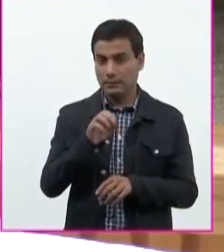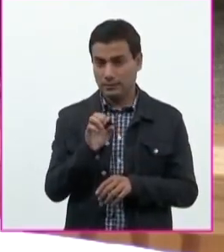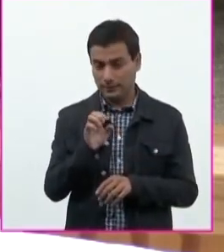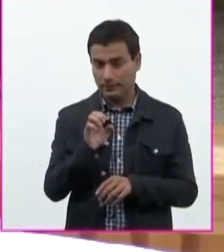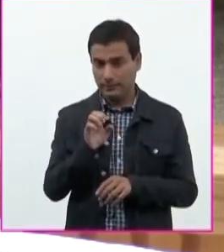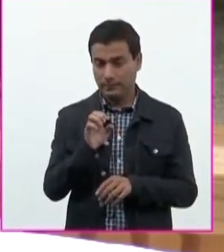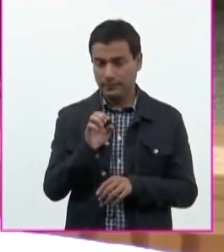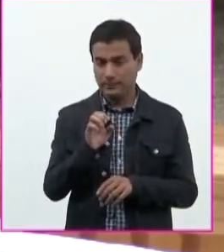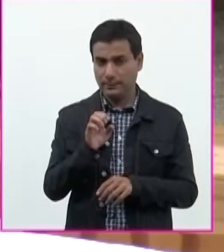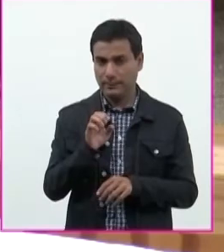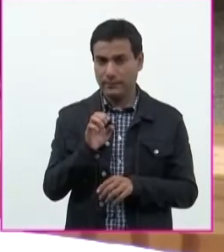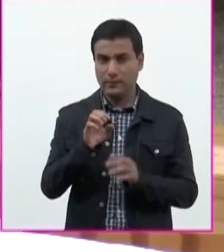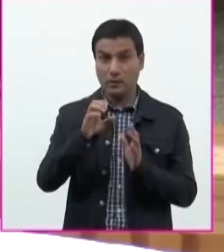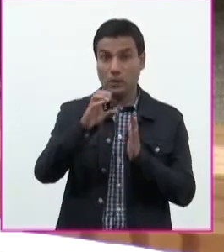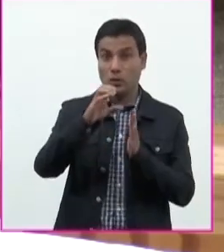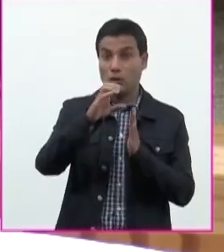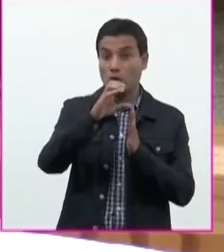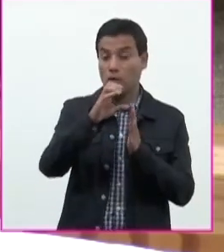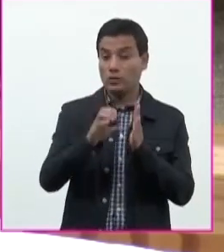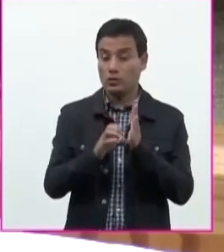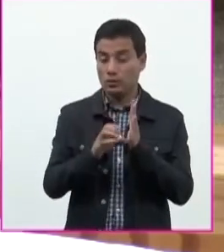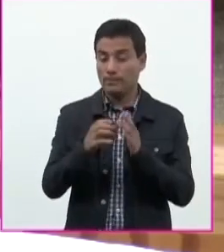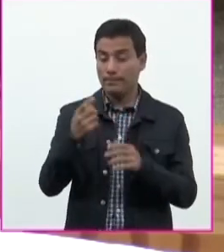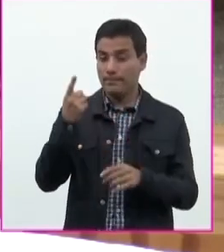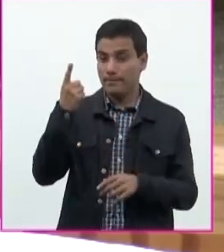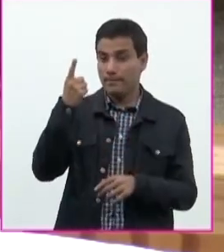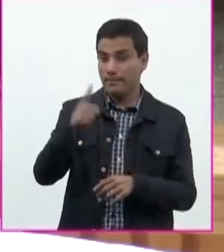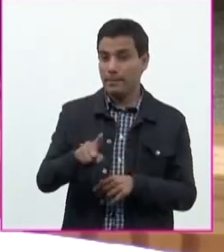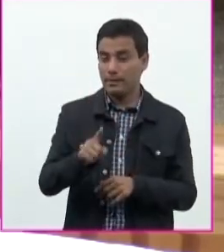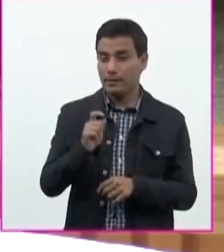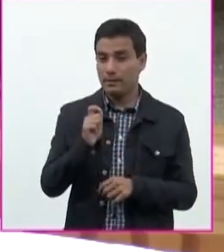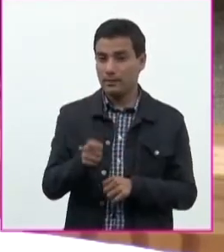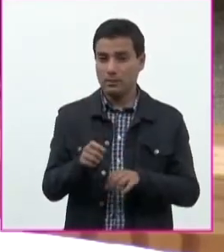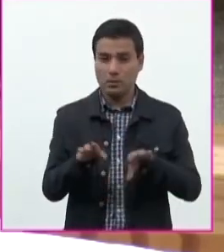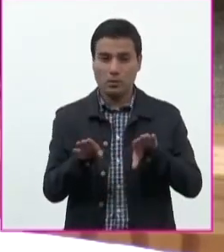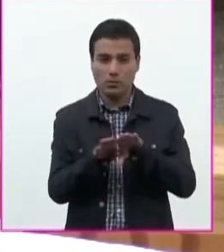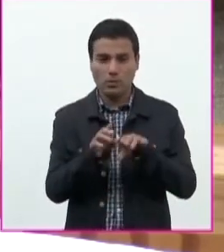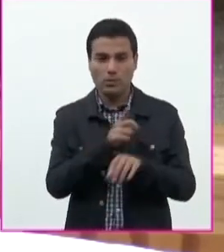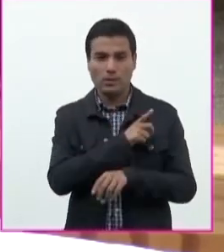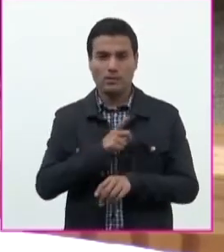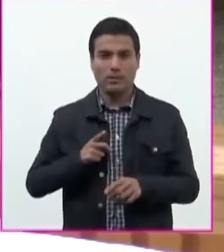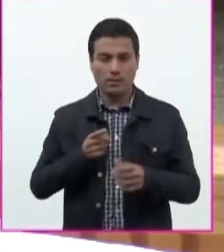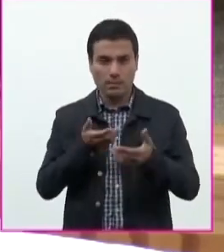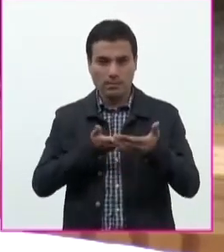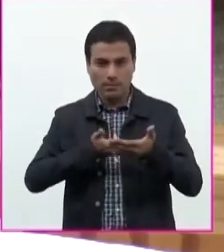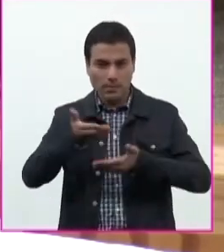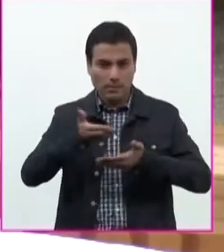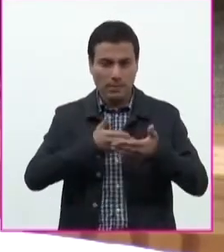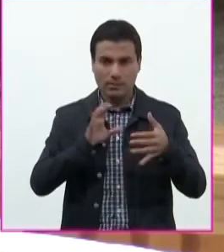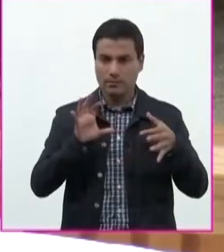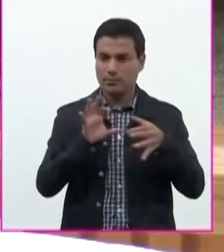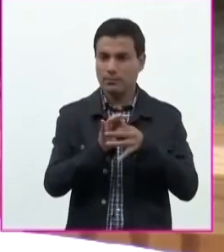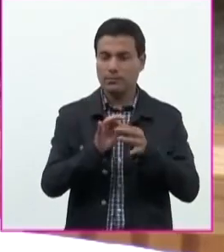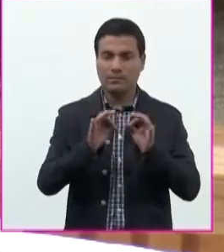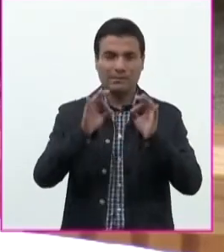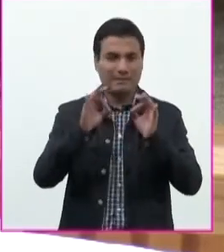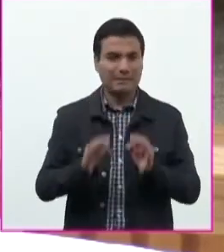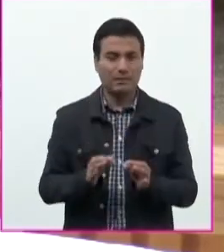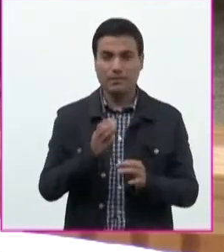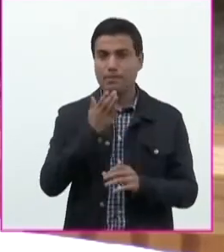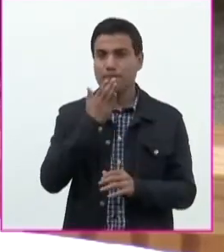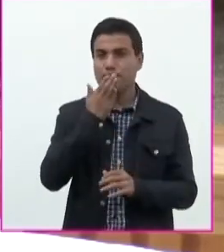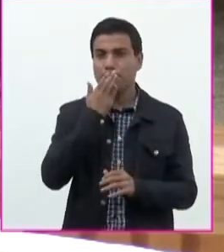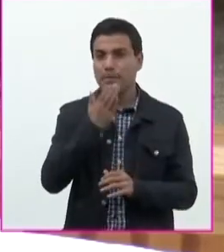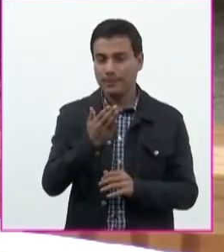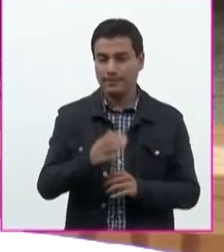que constitucionalmente estamos mandatados coordinarnos y esa coordinación requiere